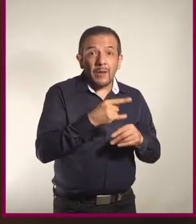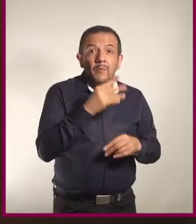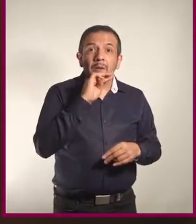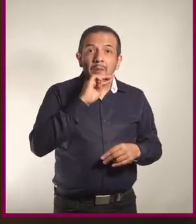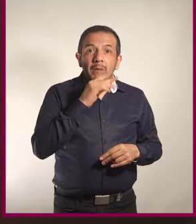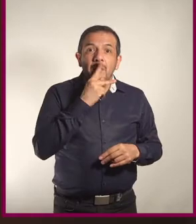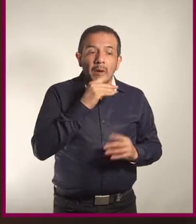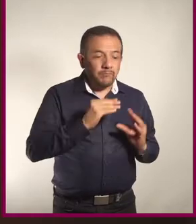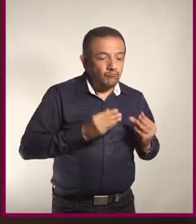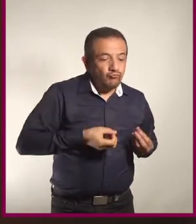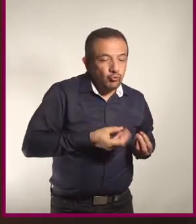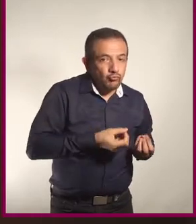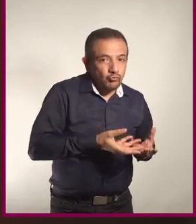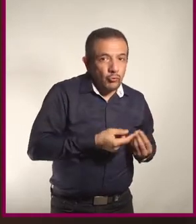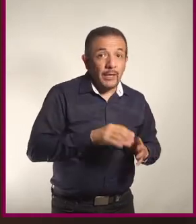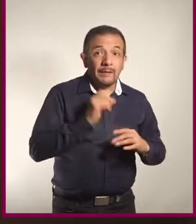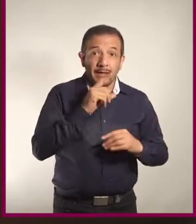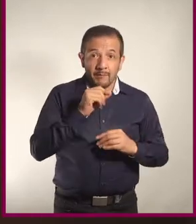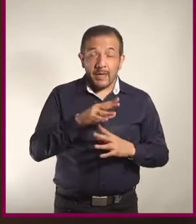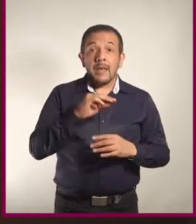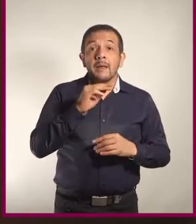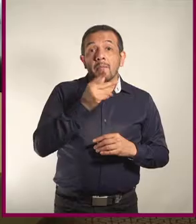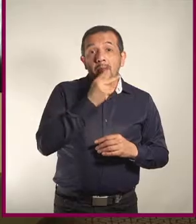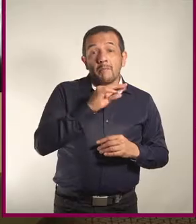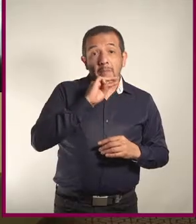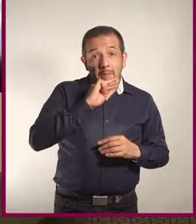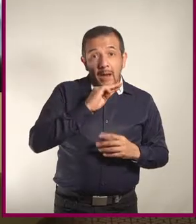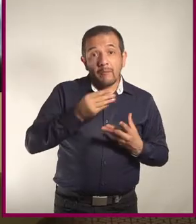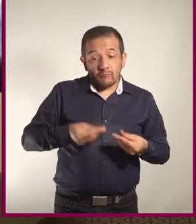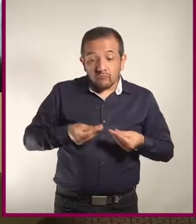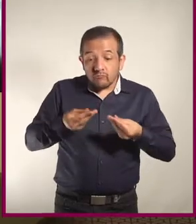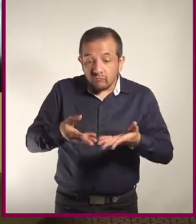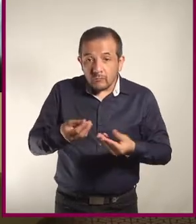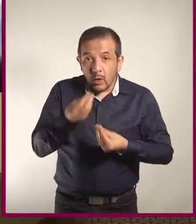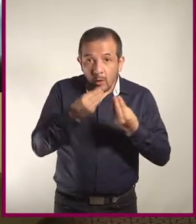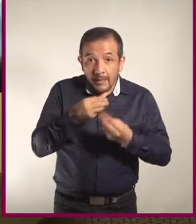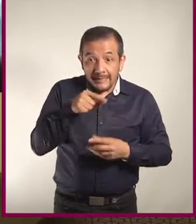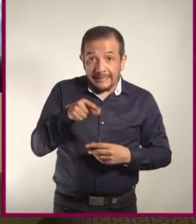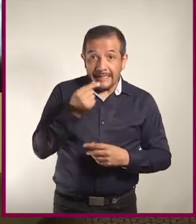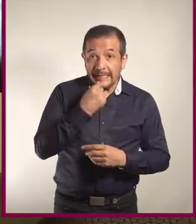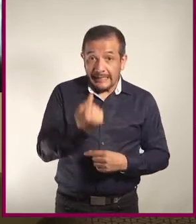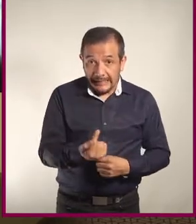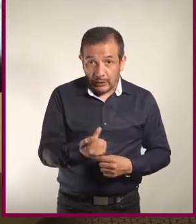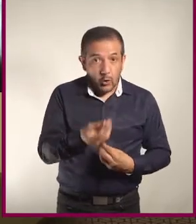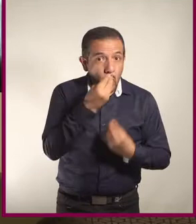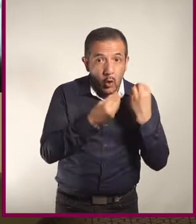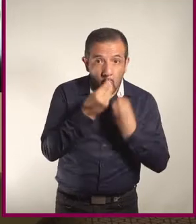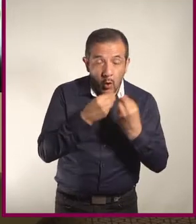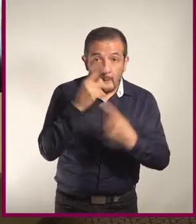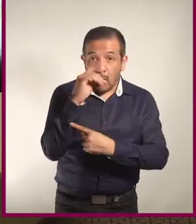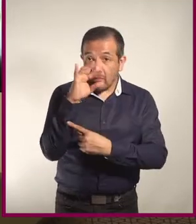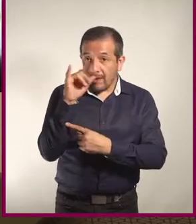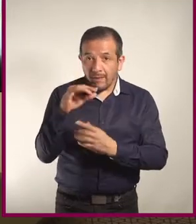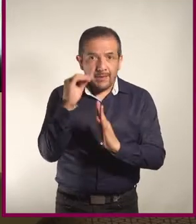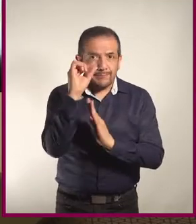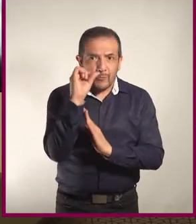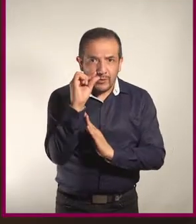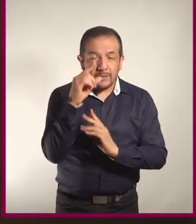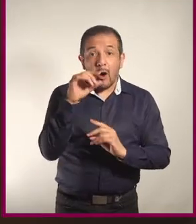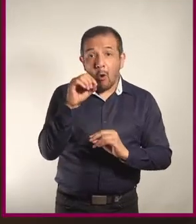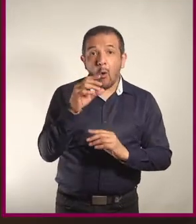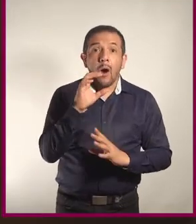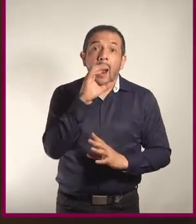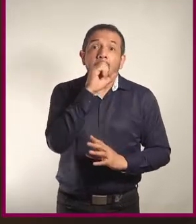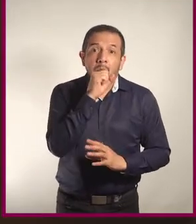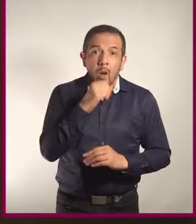de la madre y de los productos que la madre puede llevarle a consumir. Entonces, si no consume suficientes proteínas